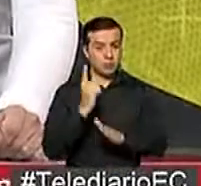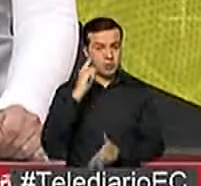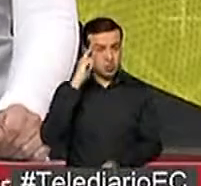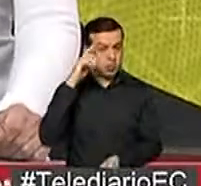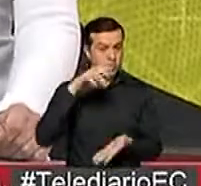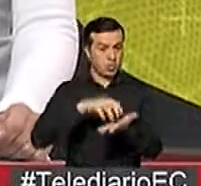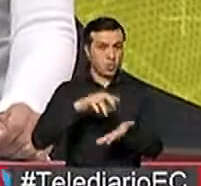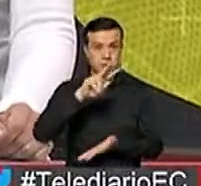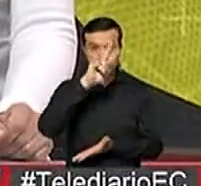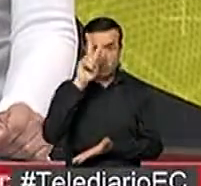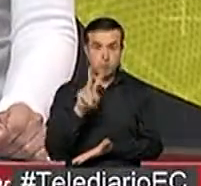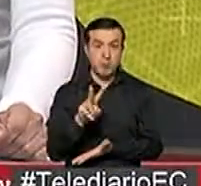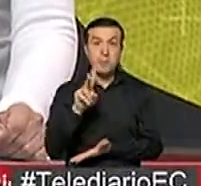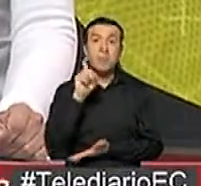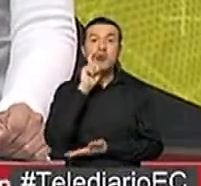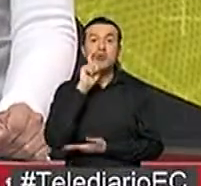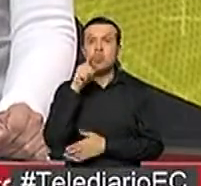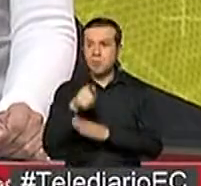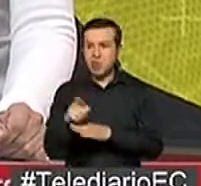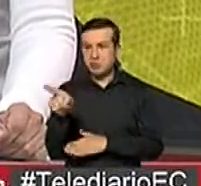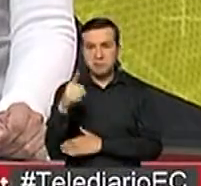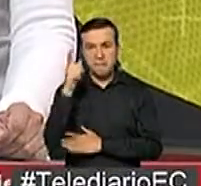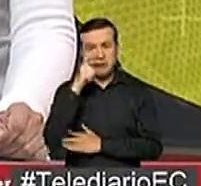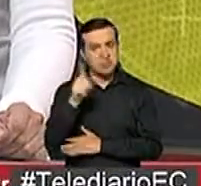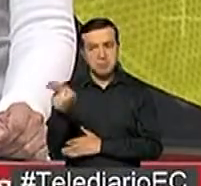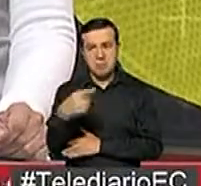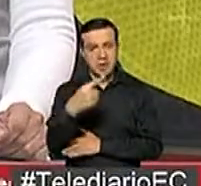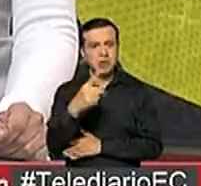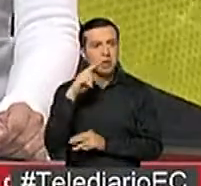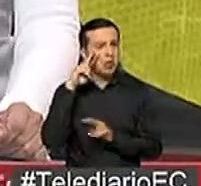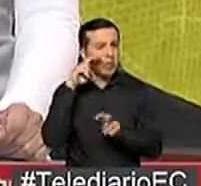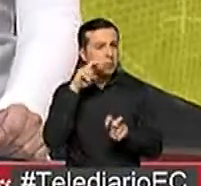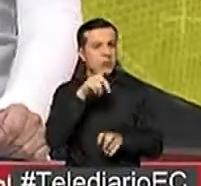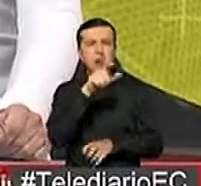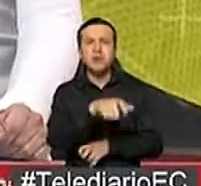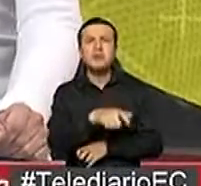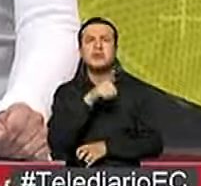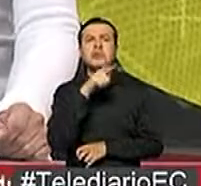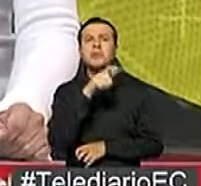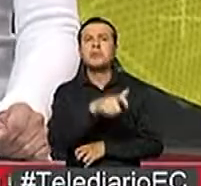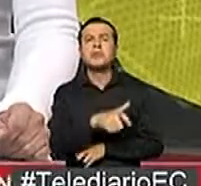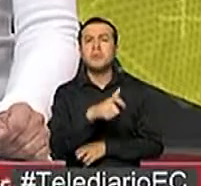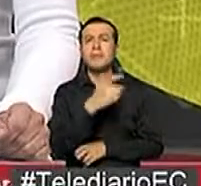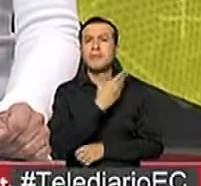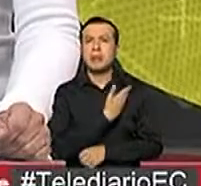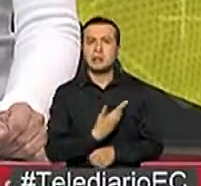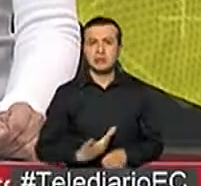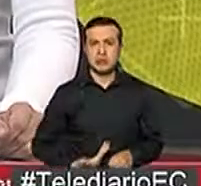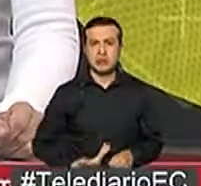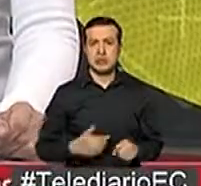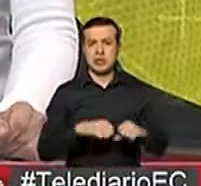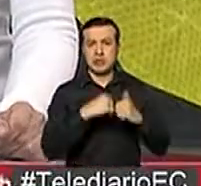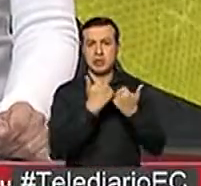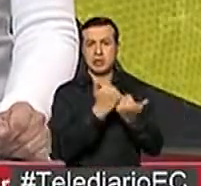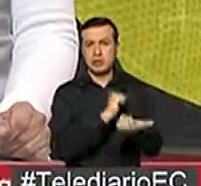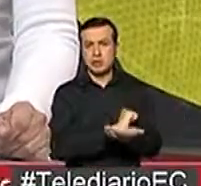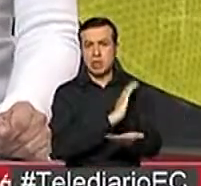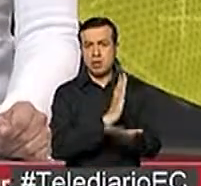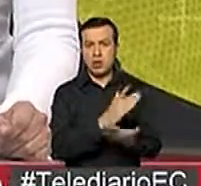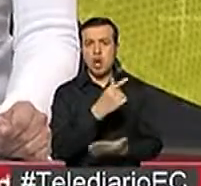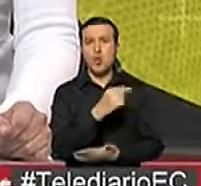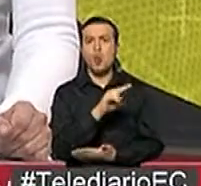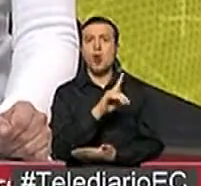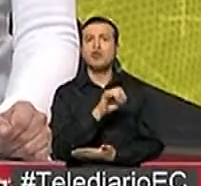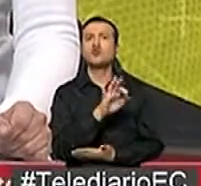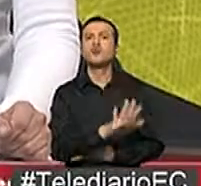gobernante venezolano Nicolás Maduro, la Fiscalía de ese país inicia una investigación contra el presidente de la Asamblea, Juan Guaidó,